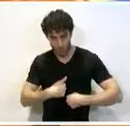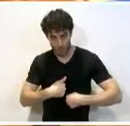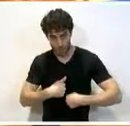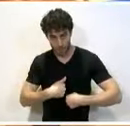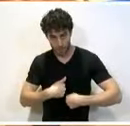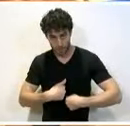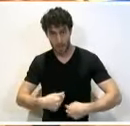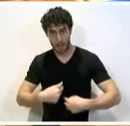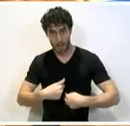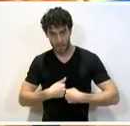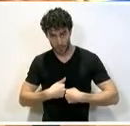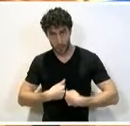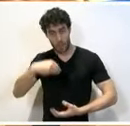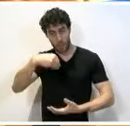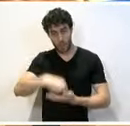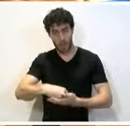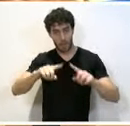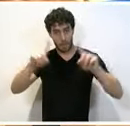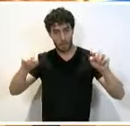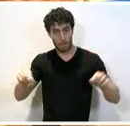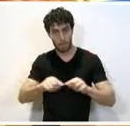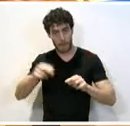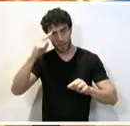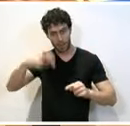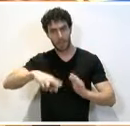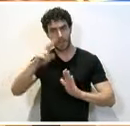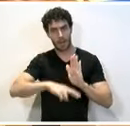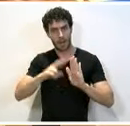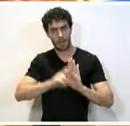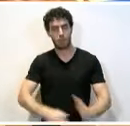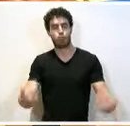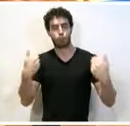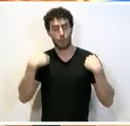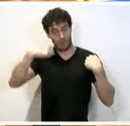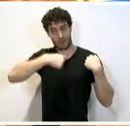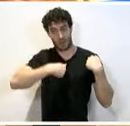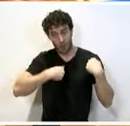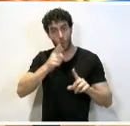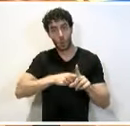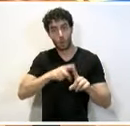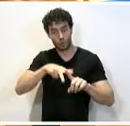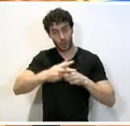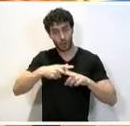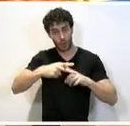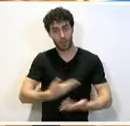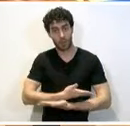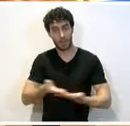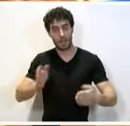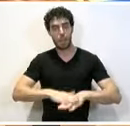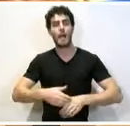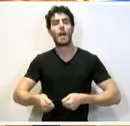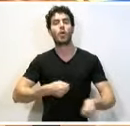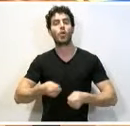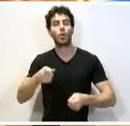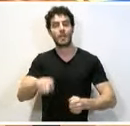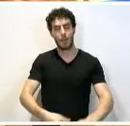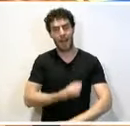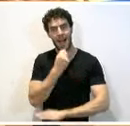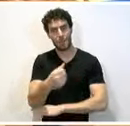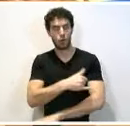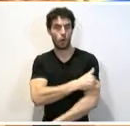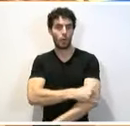le compete, dentro del marco del respeto al reglamento, la utilización de los instrumentos para control e impulso al